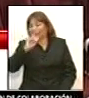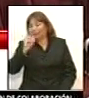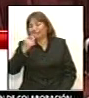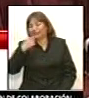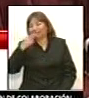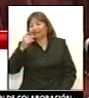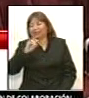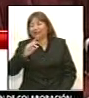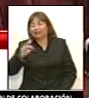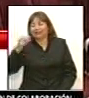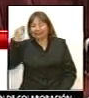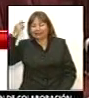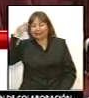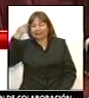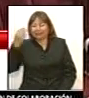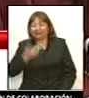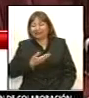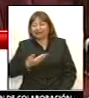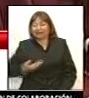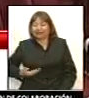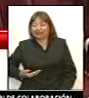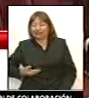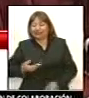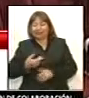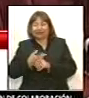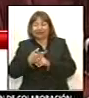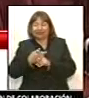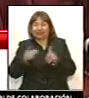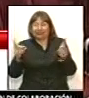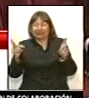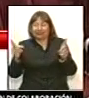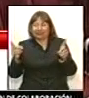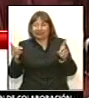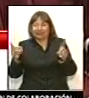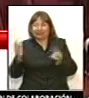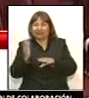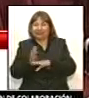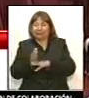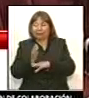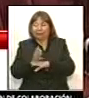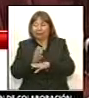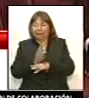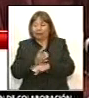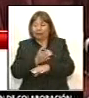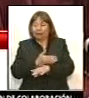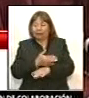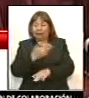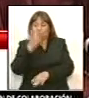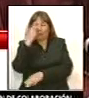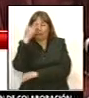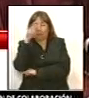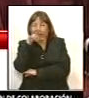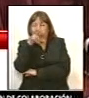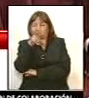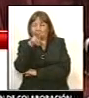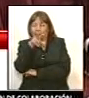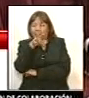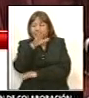es, pues, de política de Estado distinta, una mirada distinta de países de desarrollo. Es una mirada contraria y